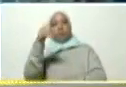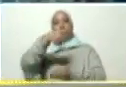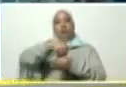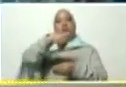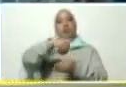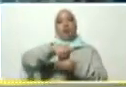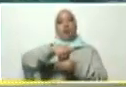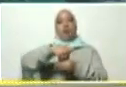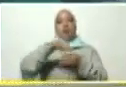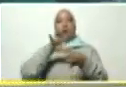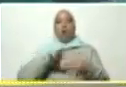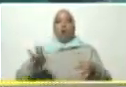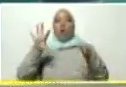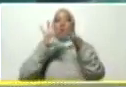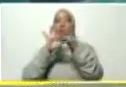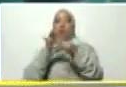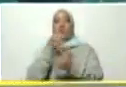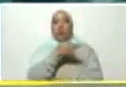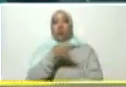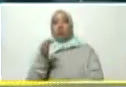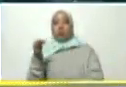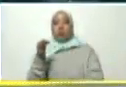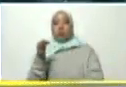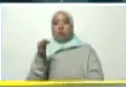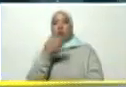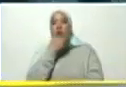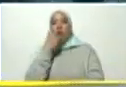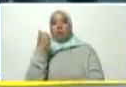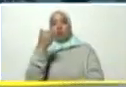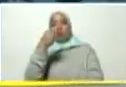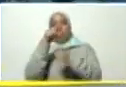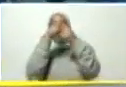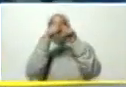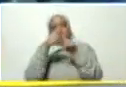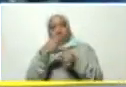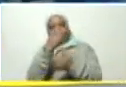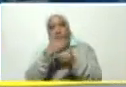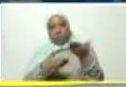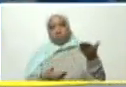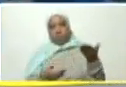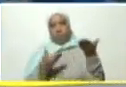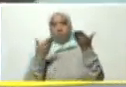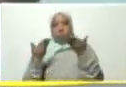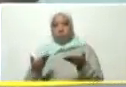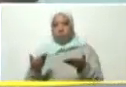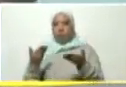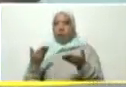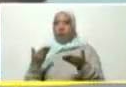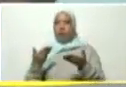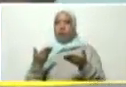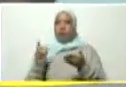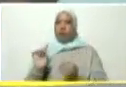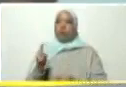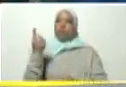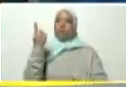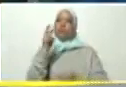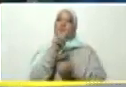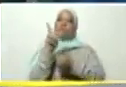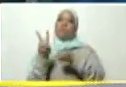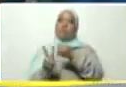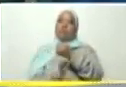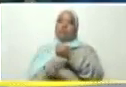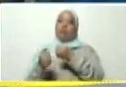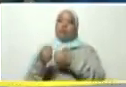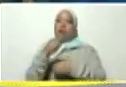verdad extraordinario hemos recibido el informe completo por parte del compañero primer vicepresidente